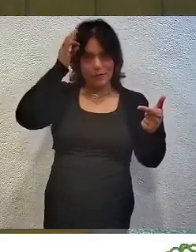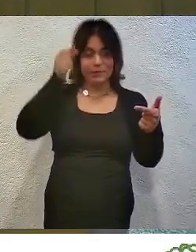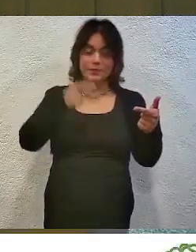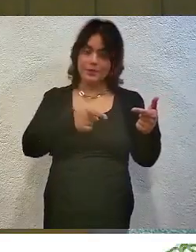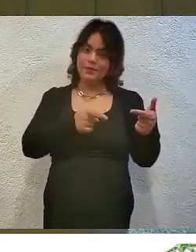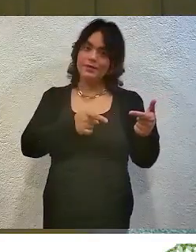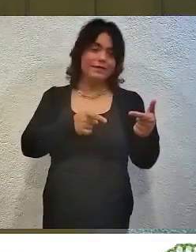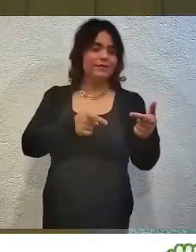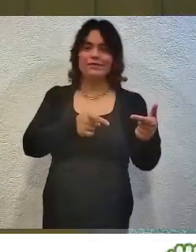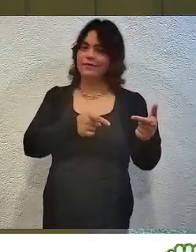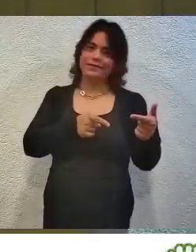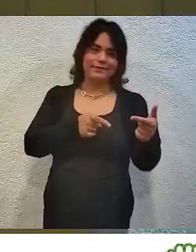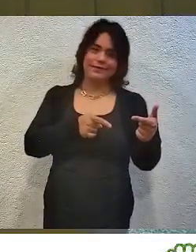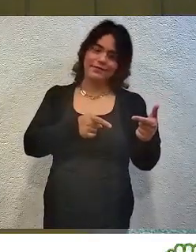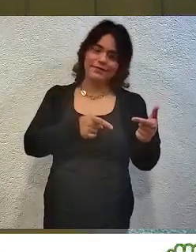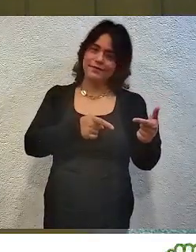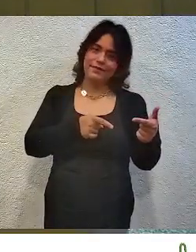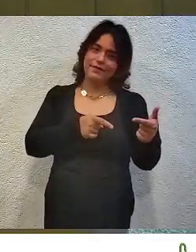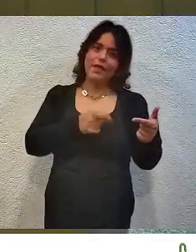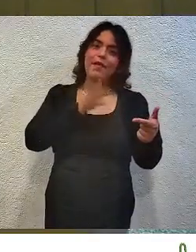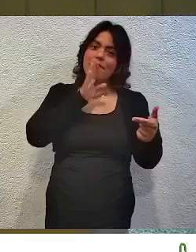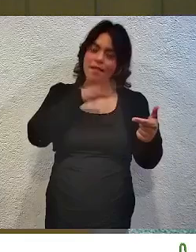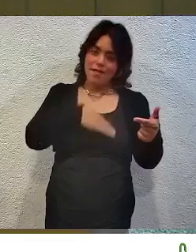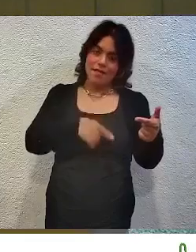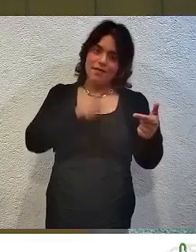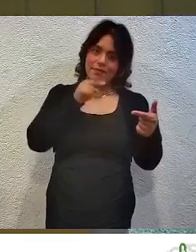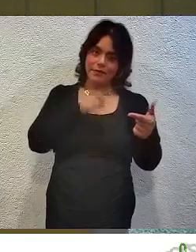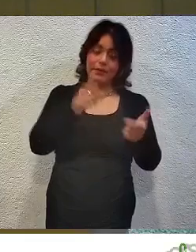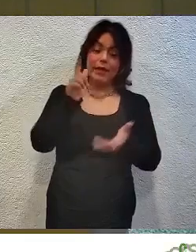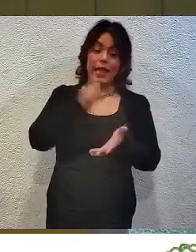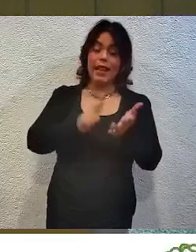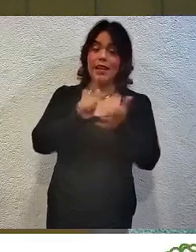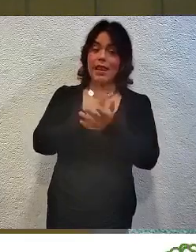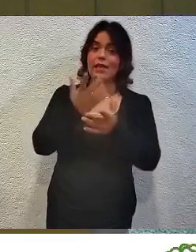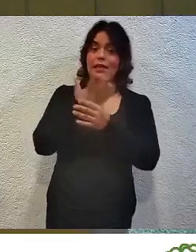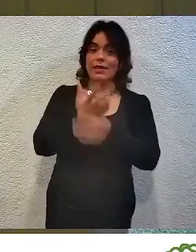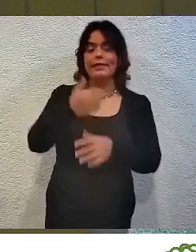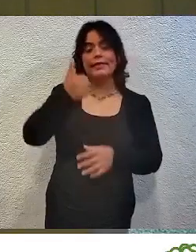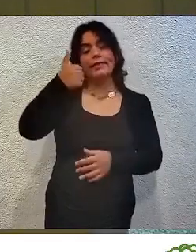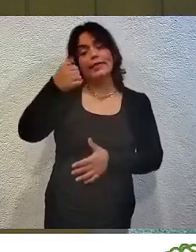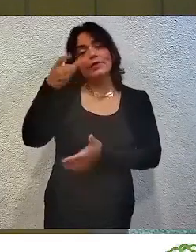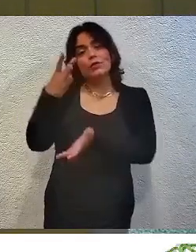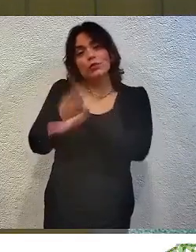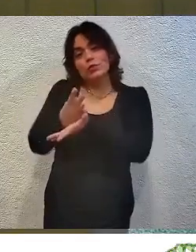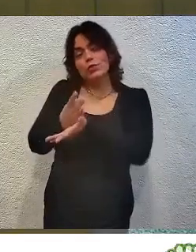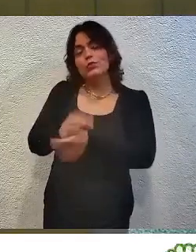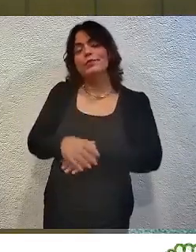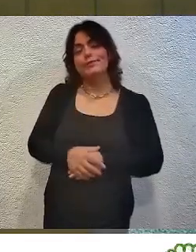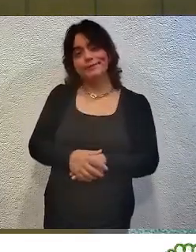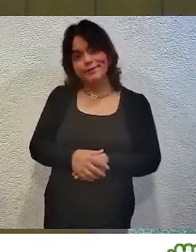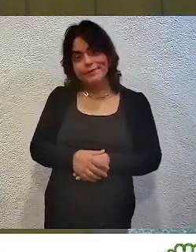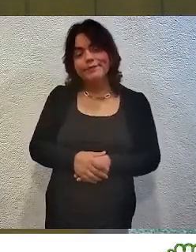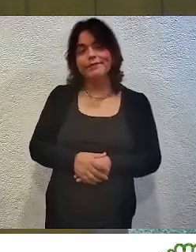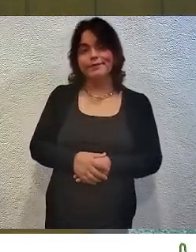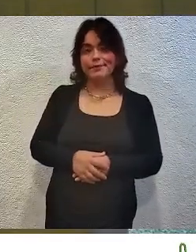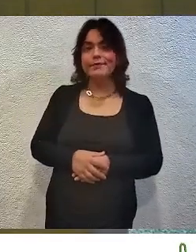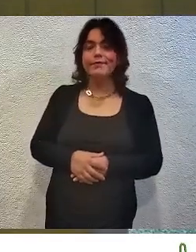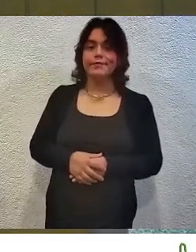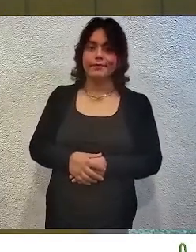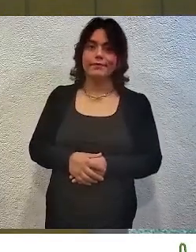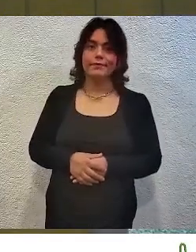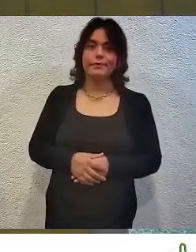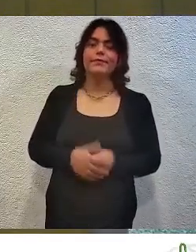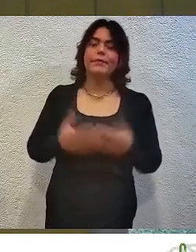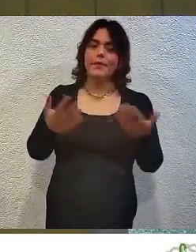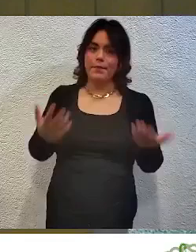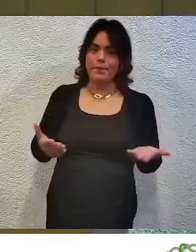constancia era ilícita, dado que la ley, insisto, establece 6. Y en esa resolución lo que establecimos fue darle